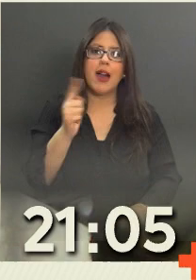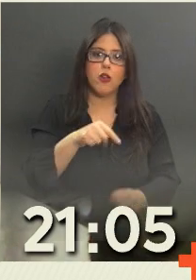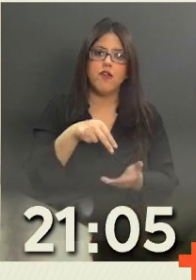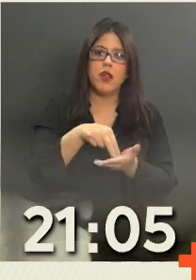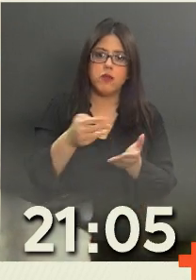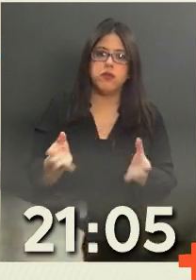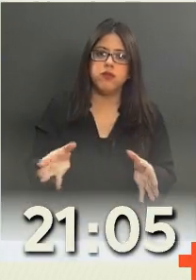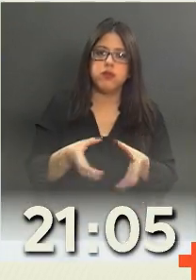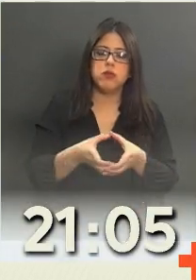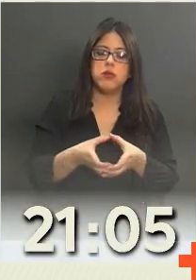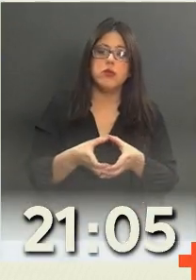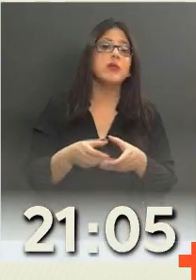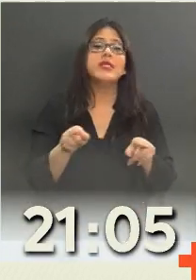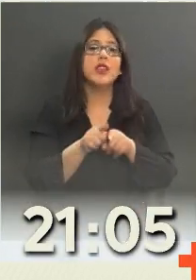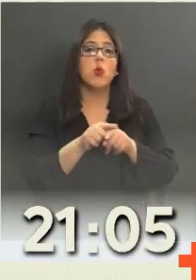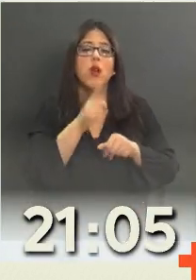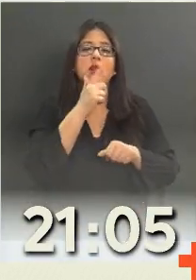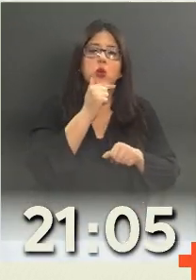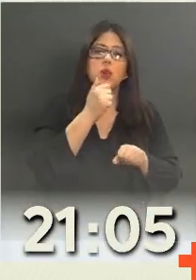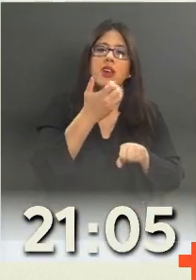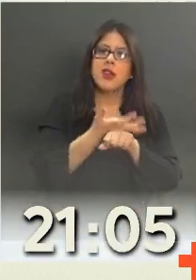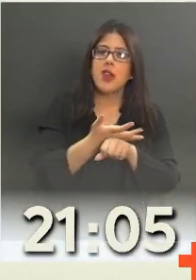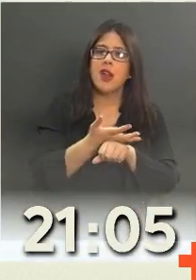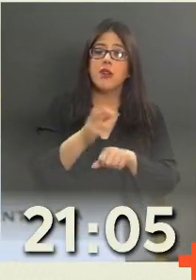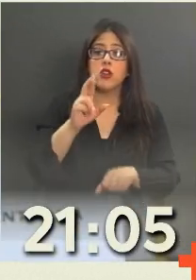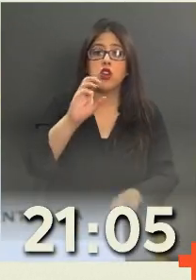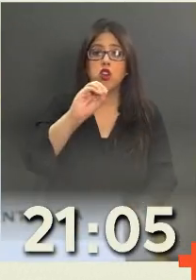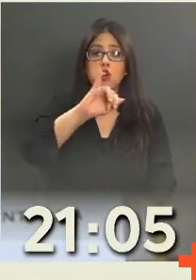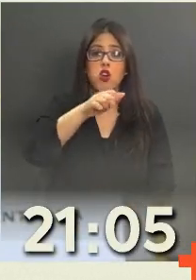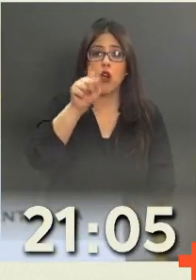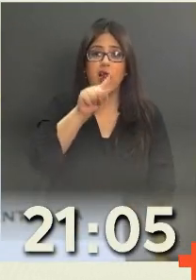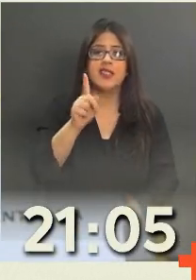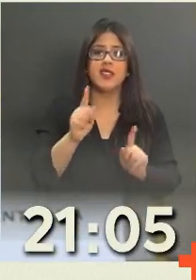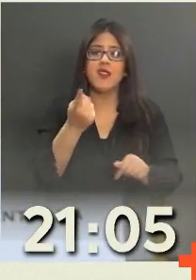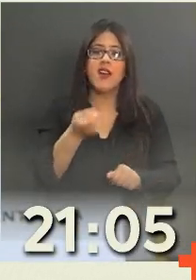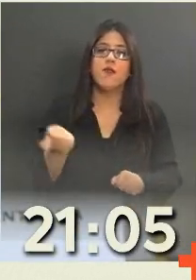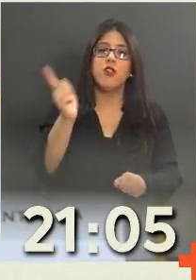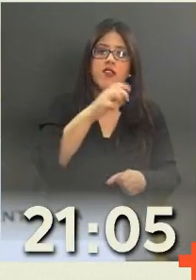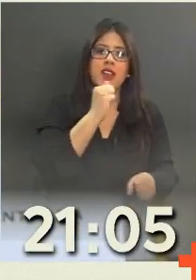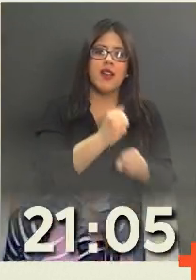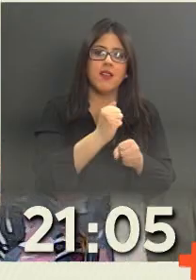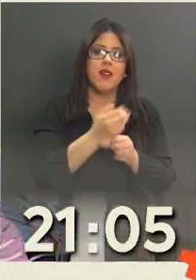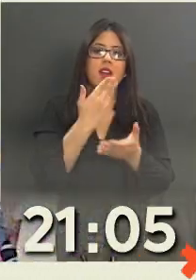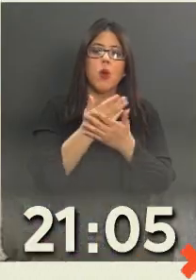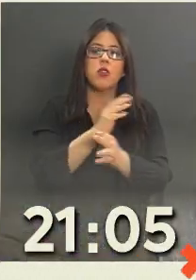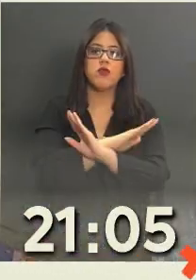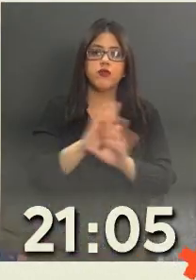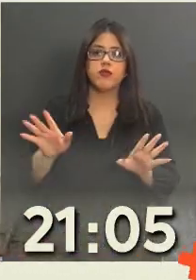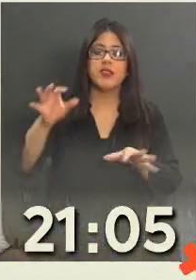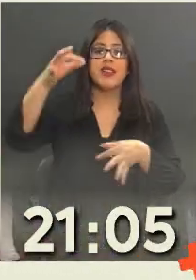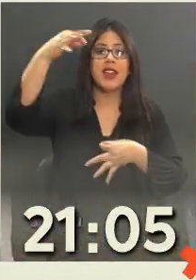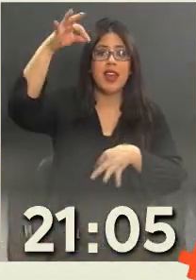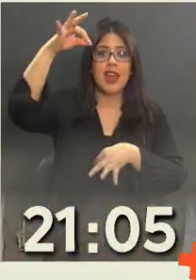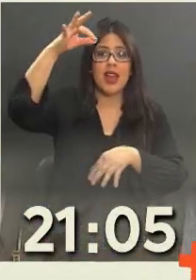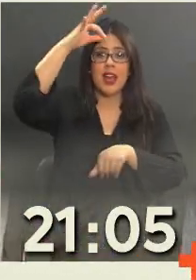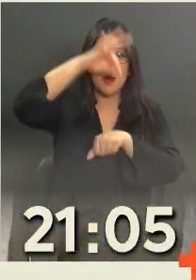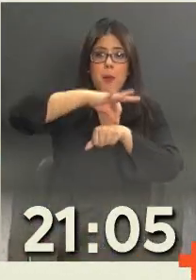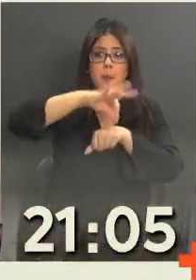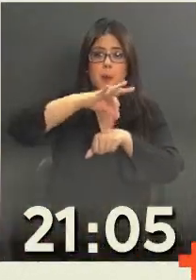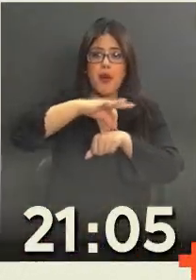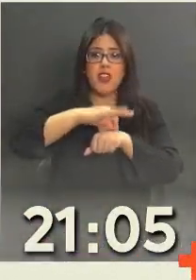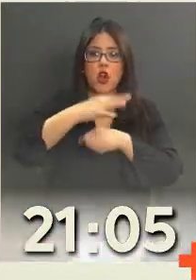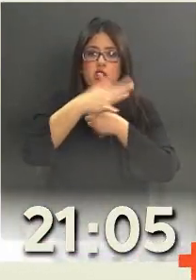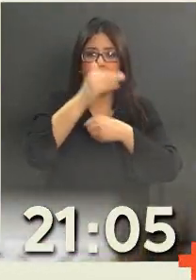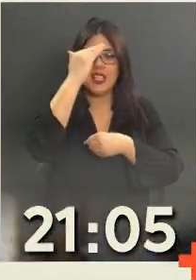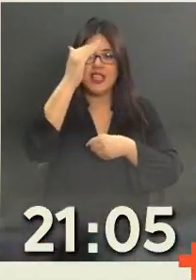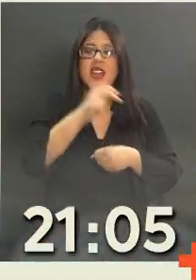que llegan de manera transversal, y es que Rojas Vade debería volver a sus funciones cuando termine su licencia médica de 15 días, el viernes